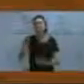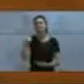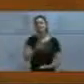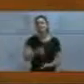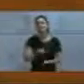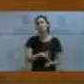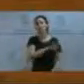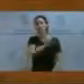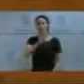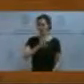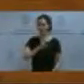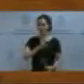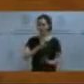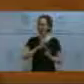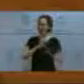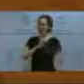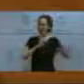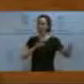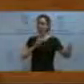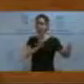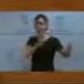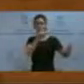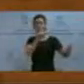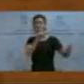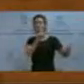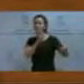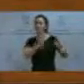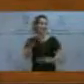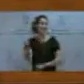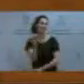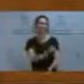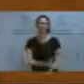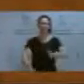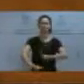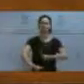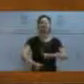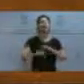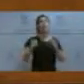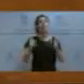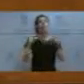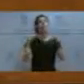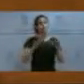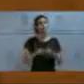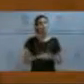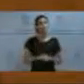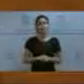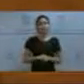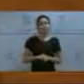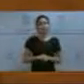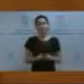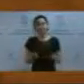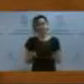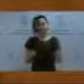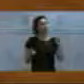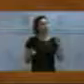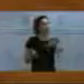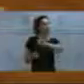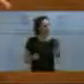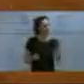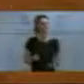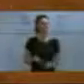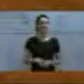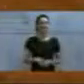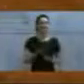intervinientes, tenemos problemas adicionales, tenemos problemas serios que no son problemas económicos, de los que